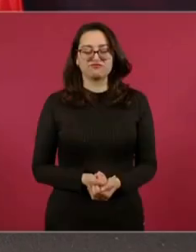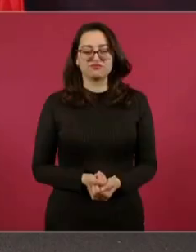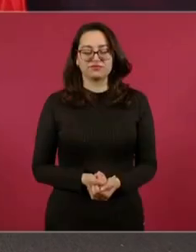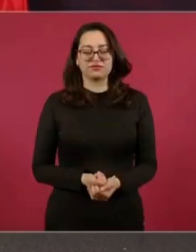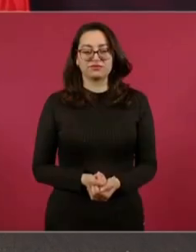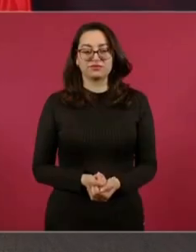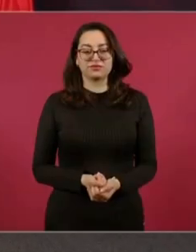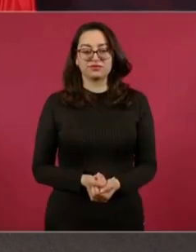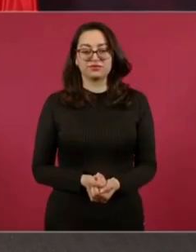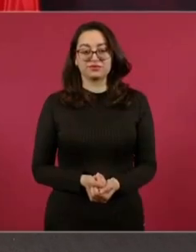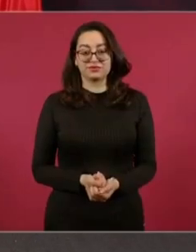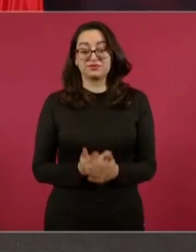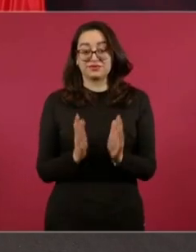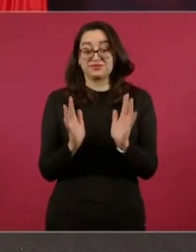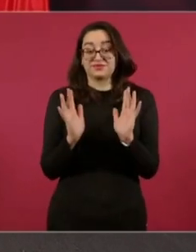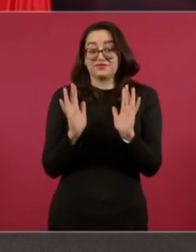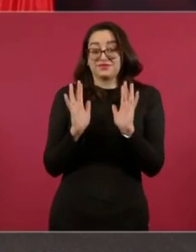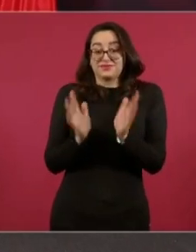Aunque